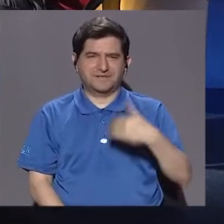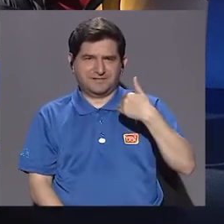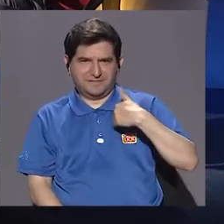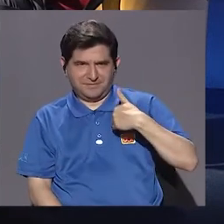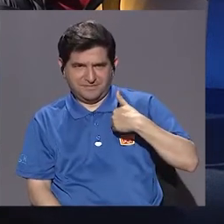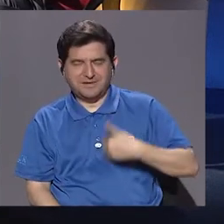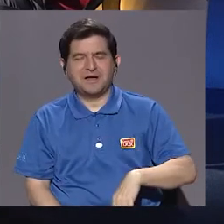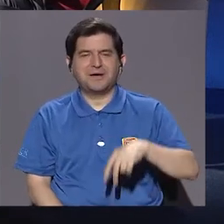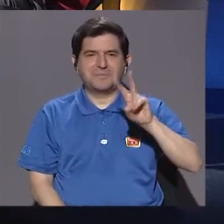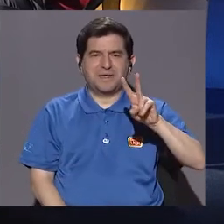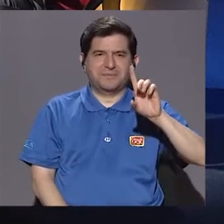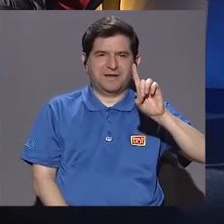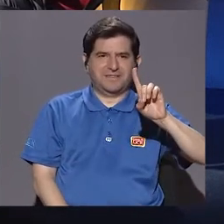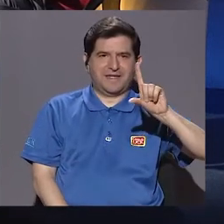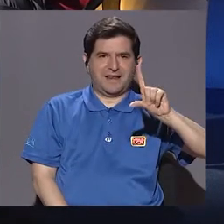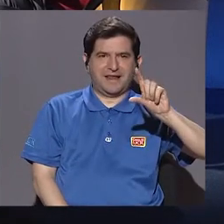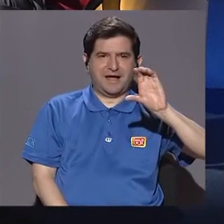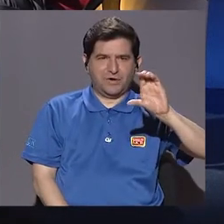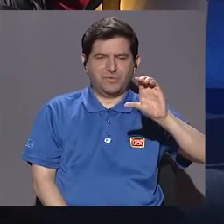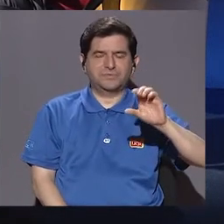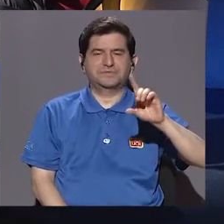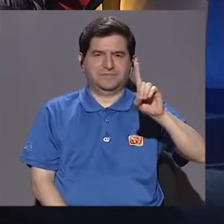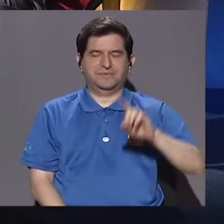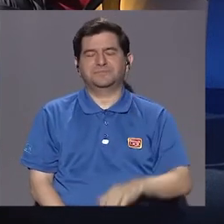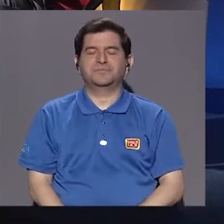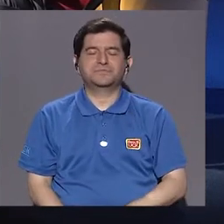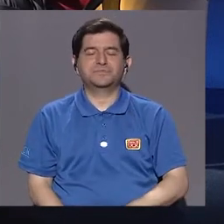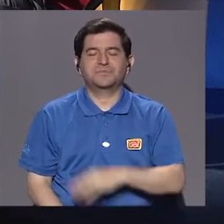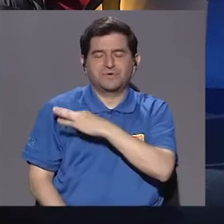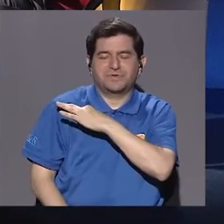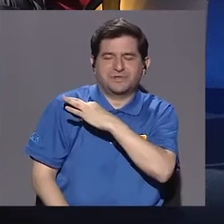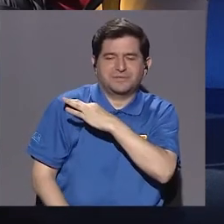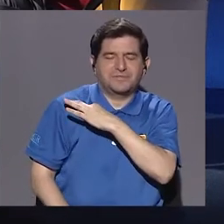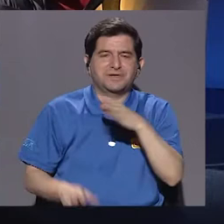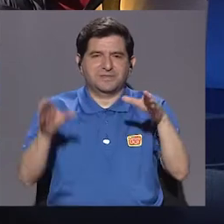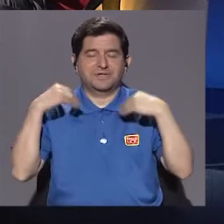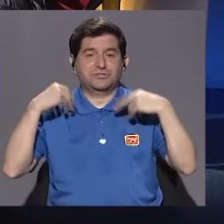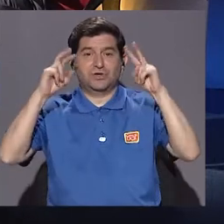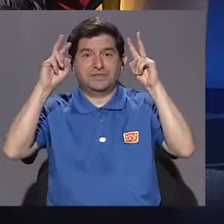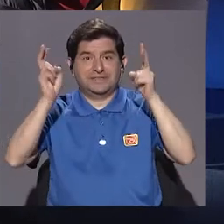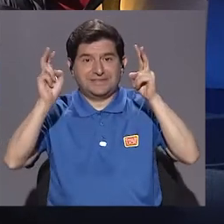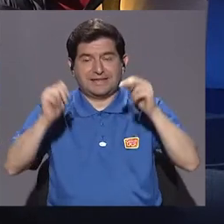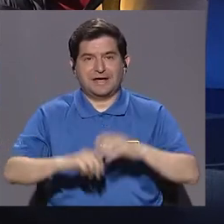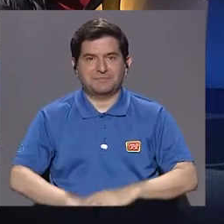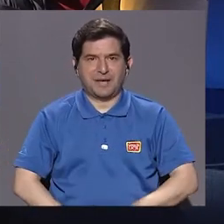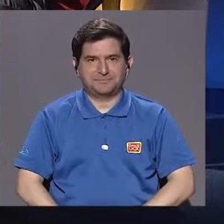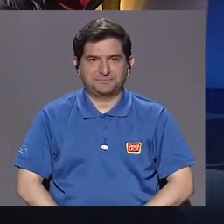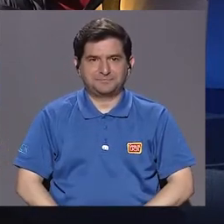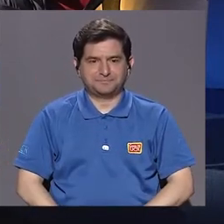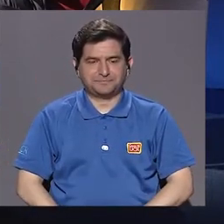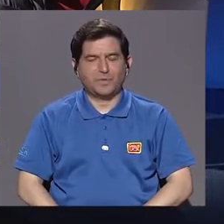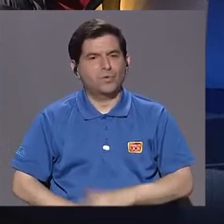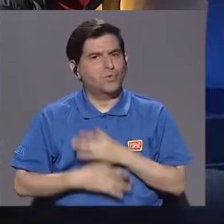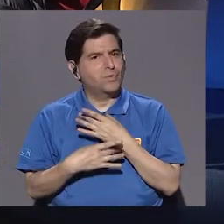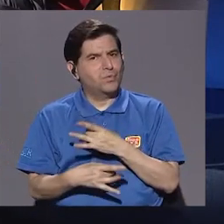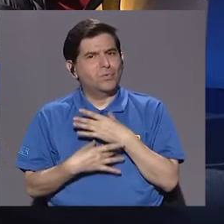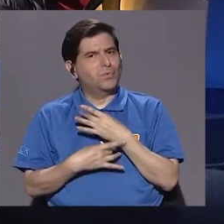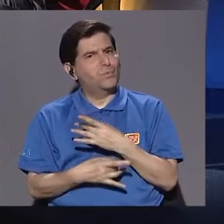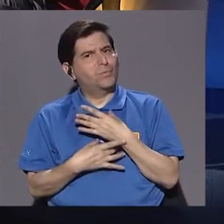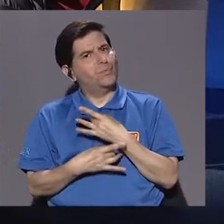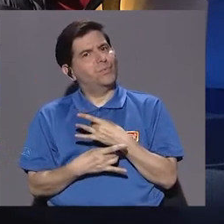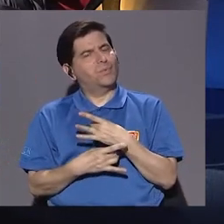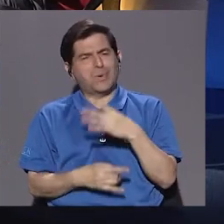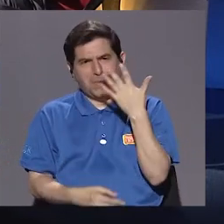aceptar nuestra invitación y pues este es un tema bien interesante porque